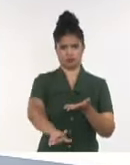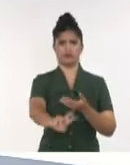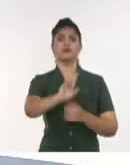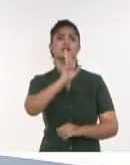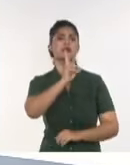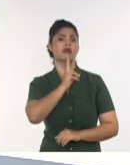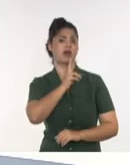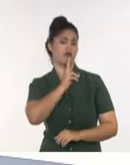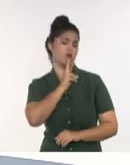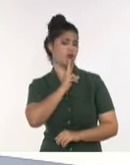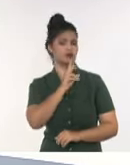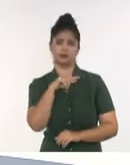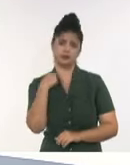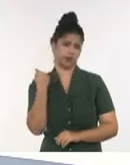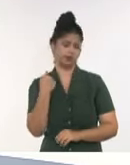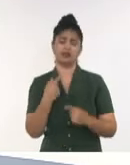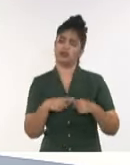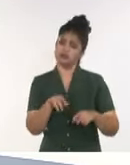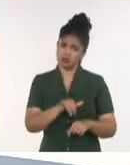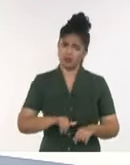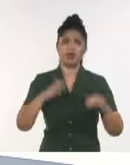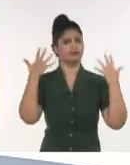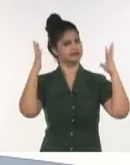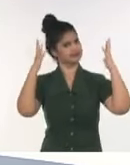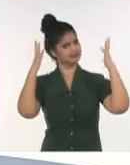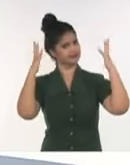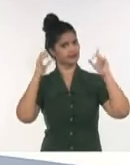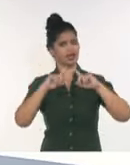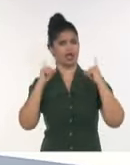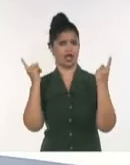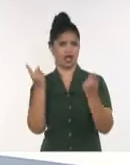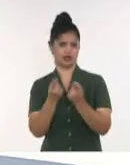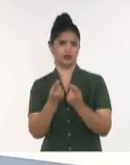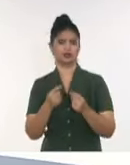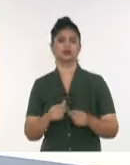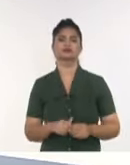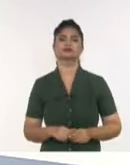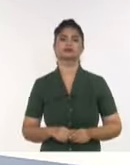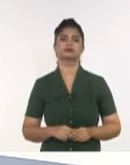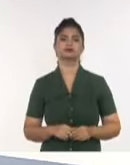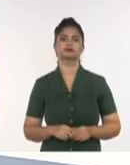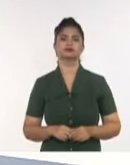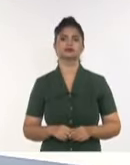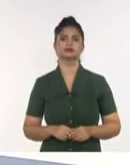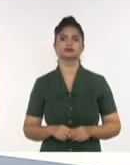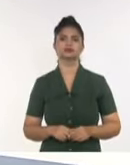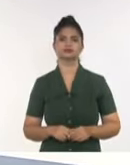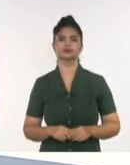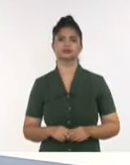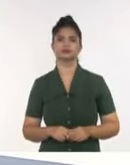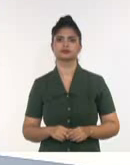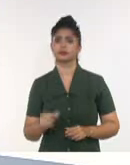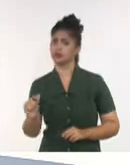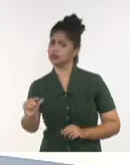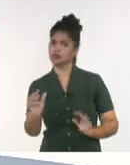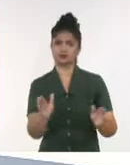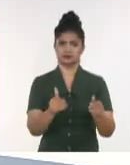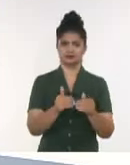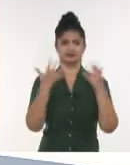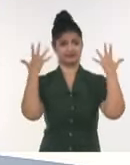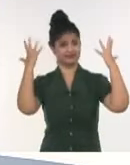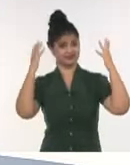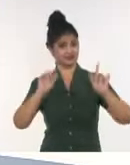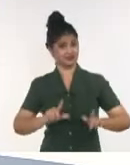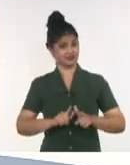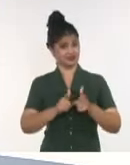todos modos, el reconocimiento para la Tuti, que compitió en 2 semifinales olímpicas. Y ya casi al cierre, felicitamos por su